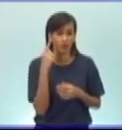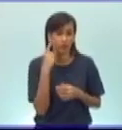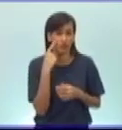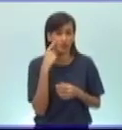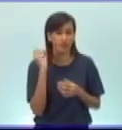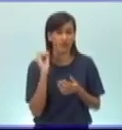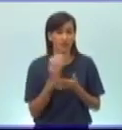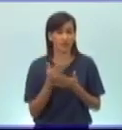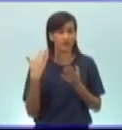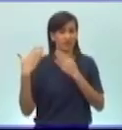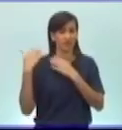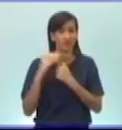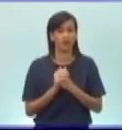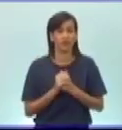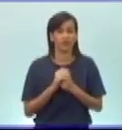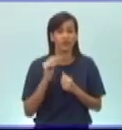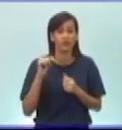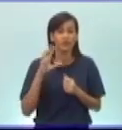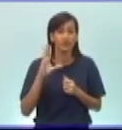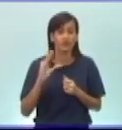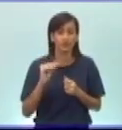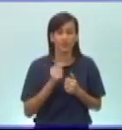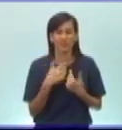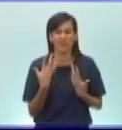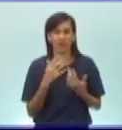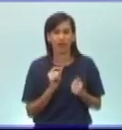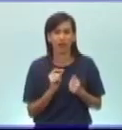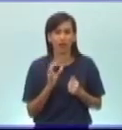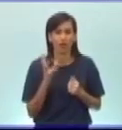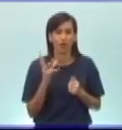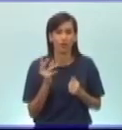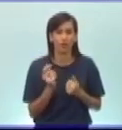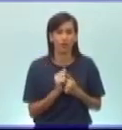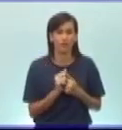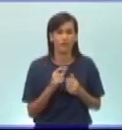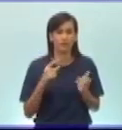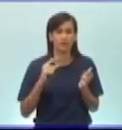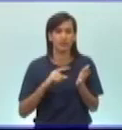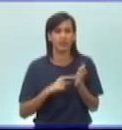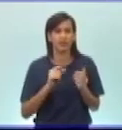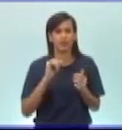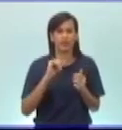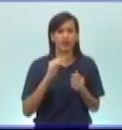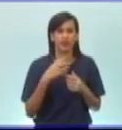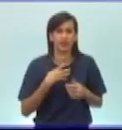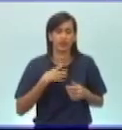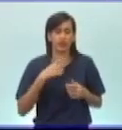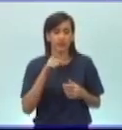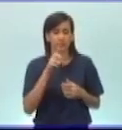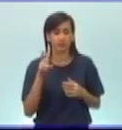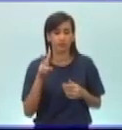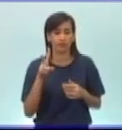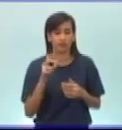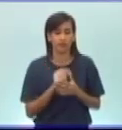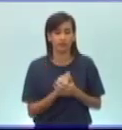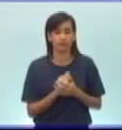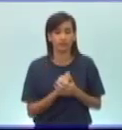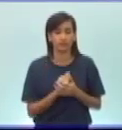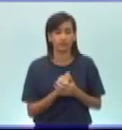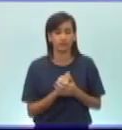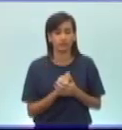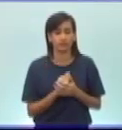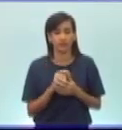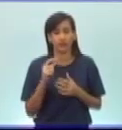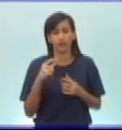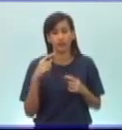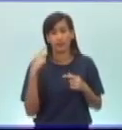anteriores, decimos, ¿por qué número yo multipliqué a 6 que obtuve 12? Por 2, por lo tanto, el numerador también lo multiplico por 2